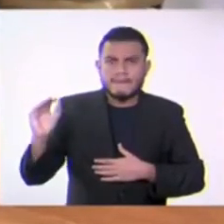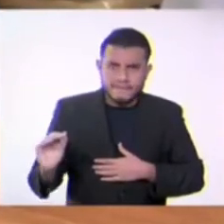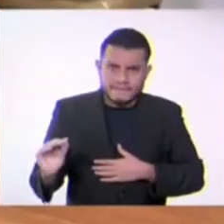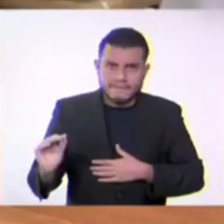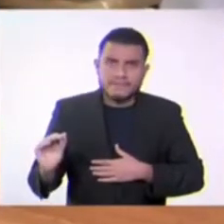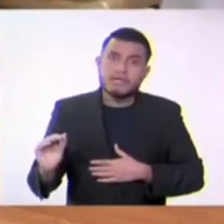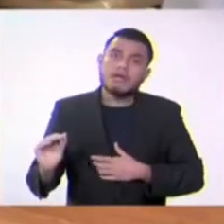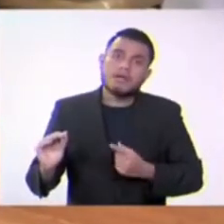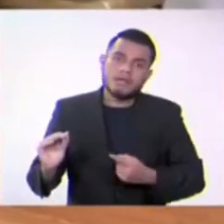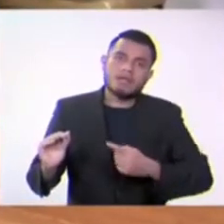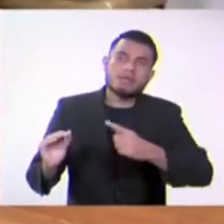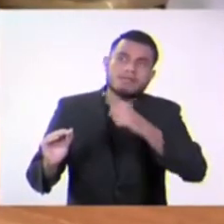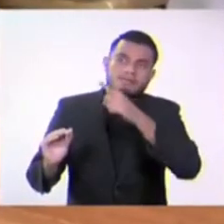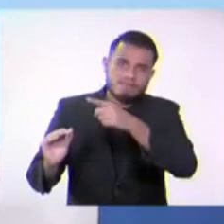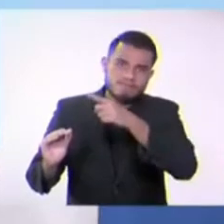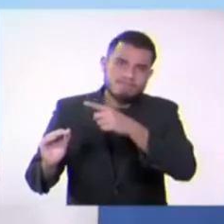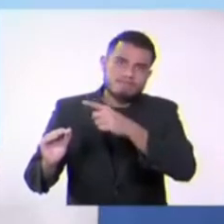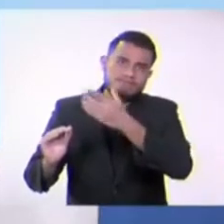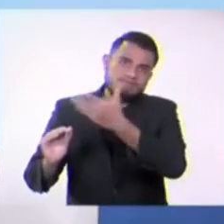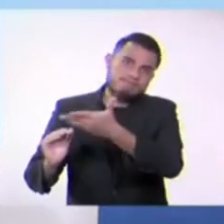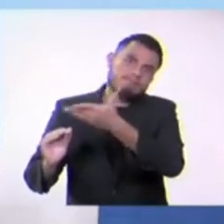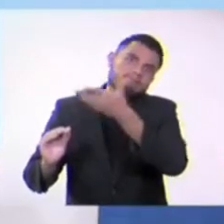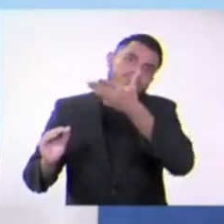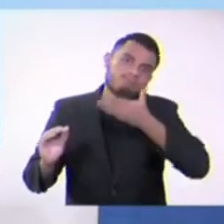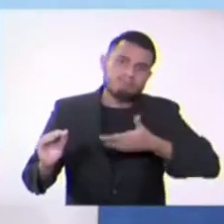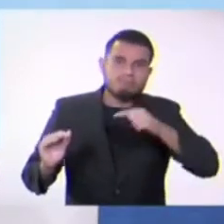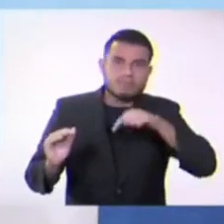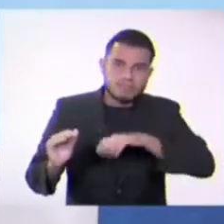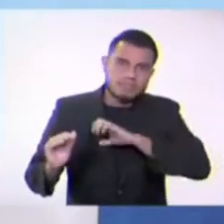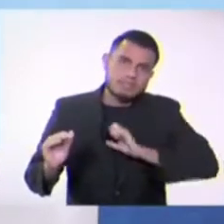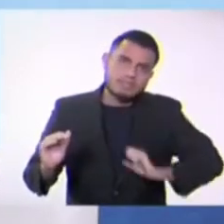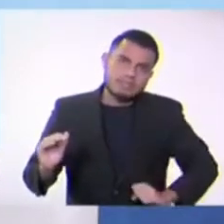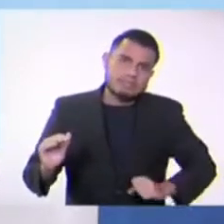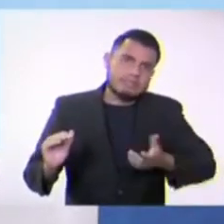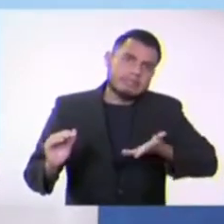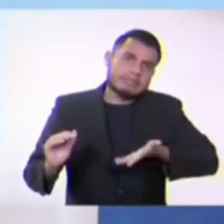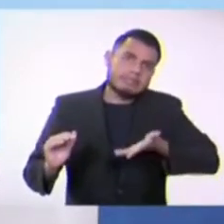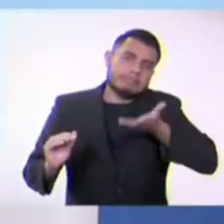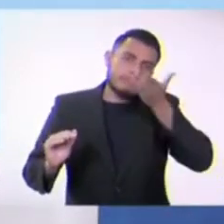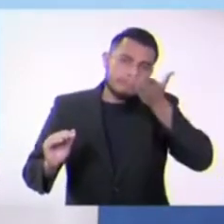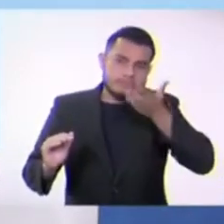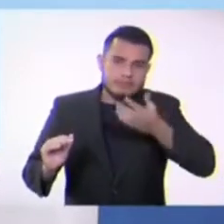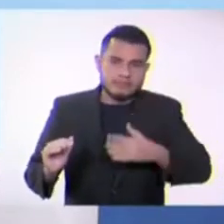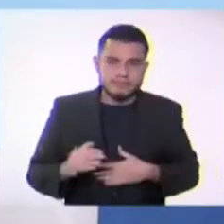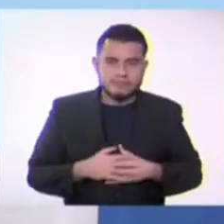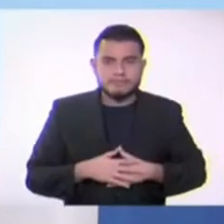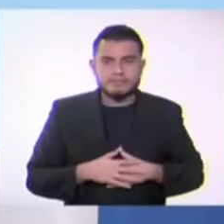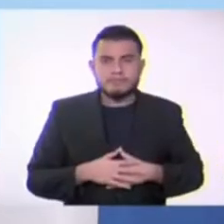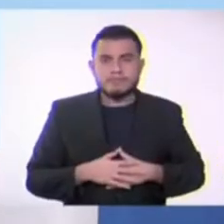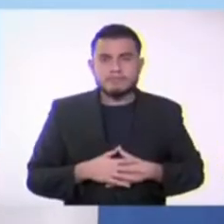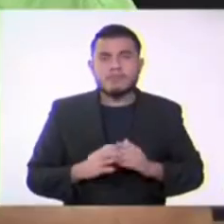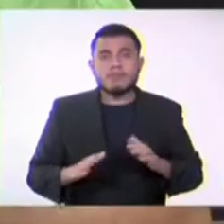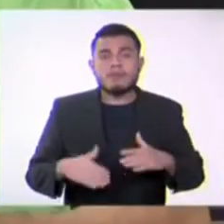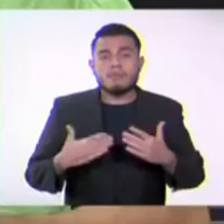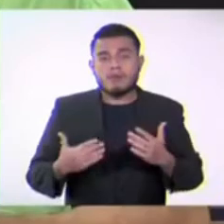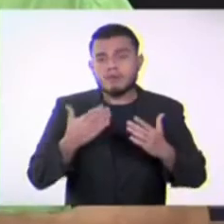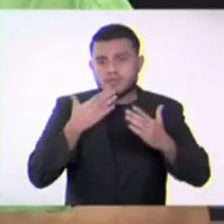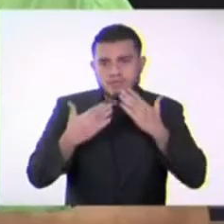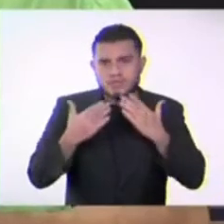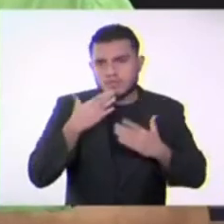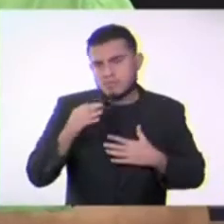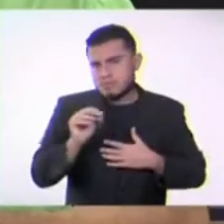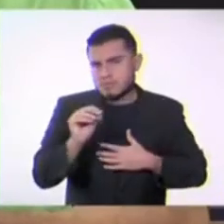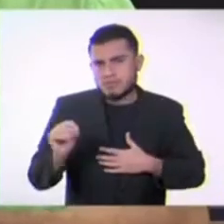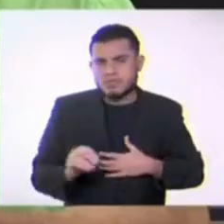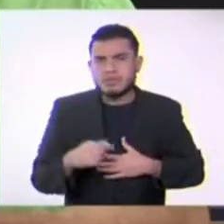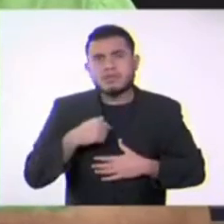a la cantidad de mercadería que importa Estados Unidos a El Salvador. Para decir una proporción que la escuché hace muy